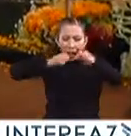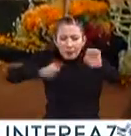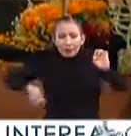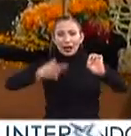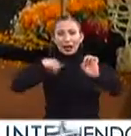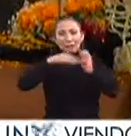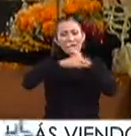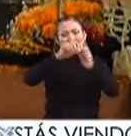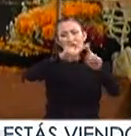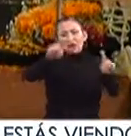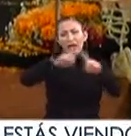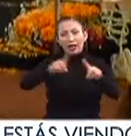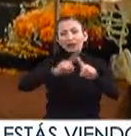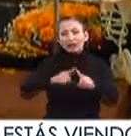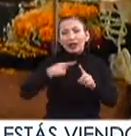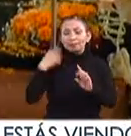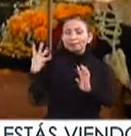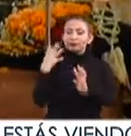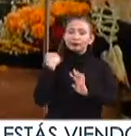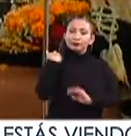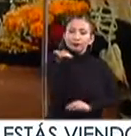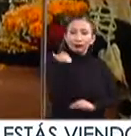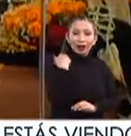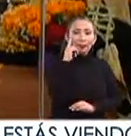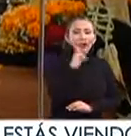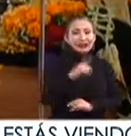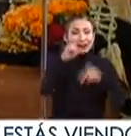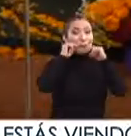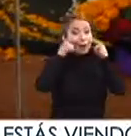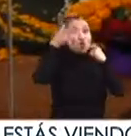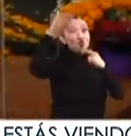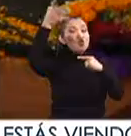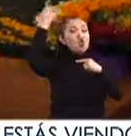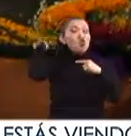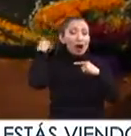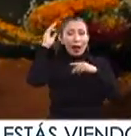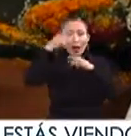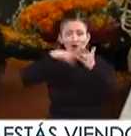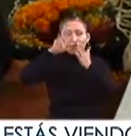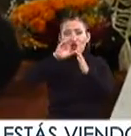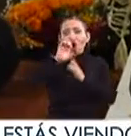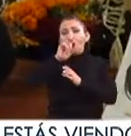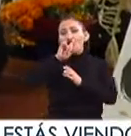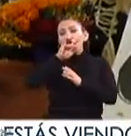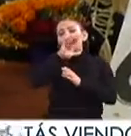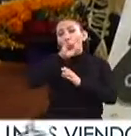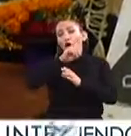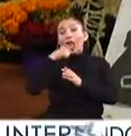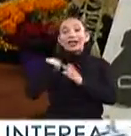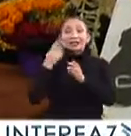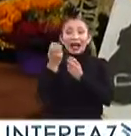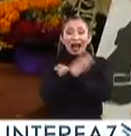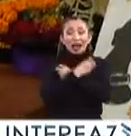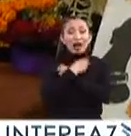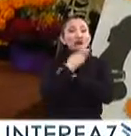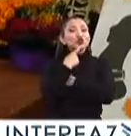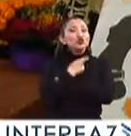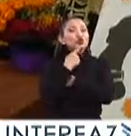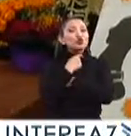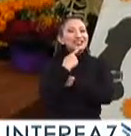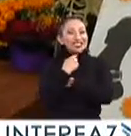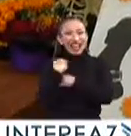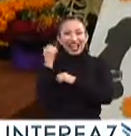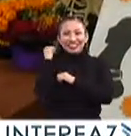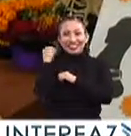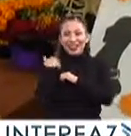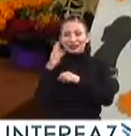materiales reciclados, desfilaron desde la Catrina de los zapatistas que hizo alusión al mural de Orozco hasta la calavera de azúcar que llevaba